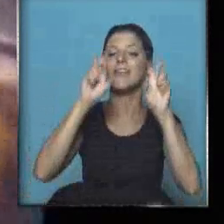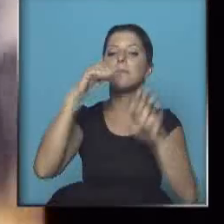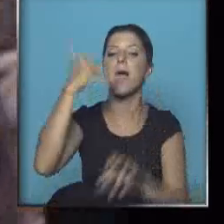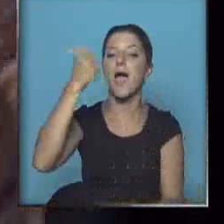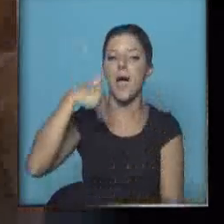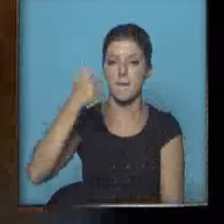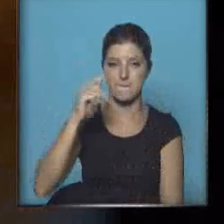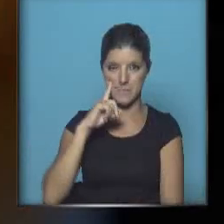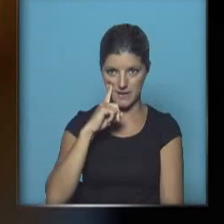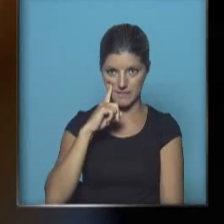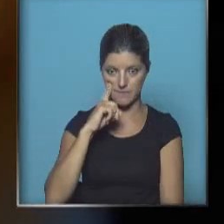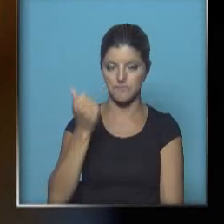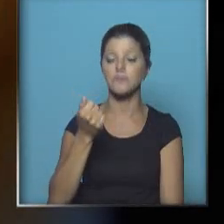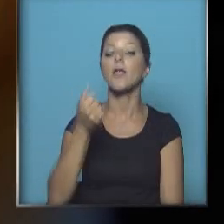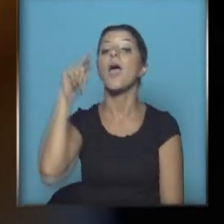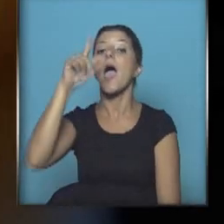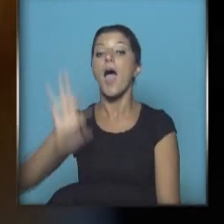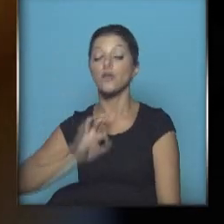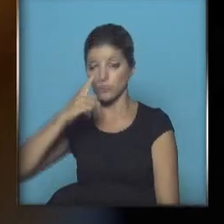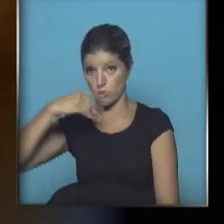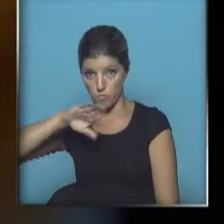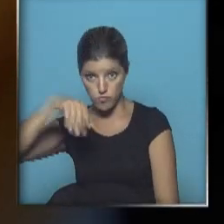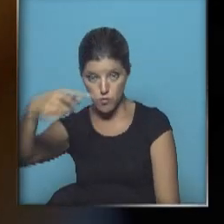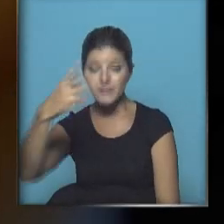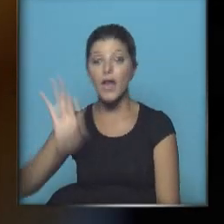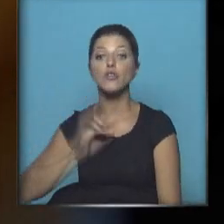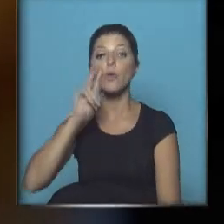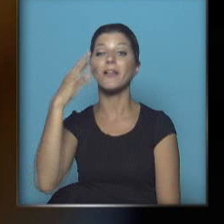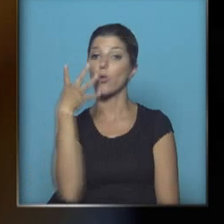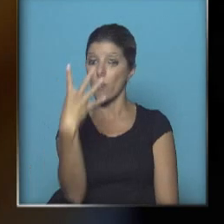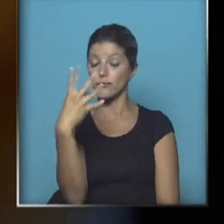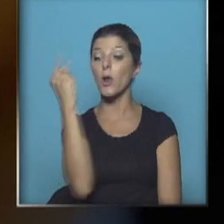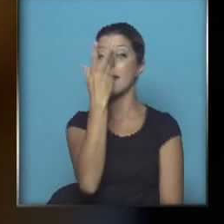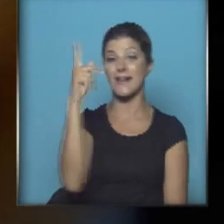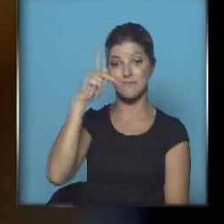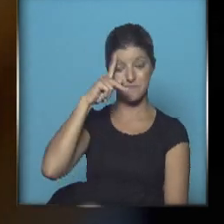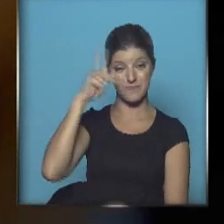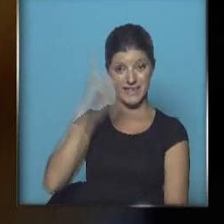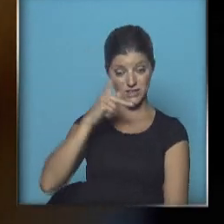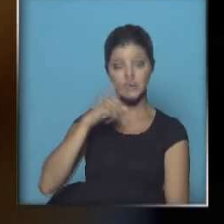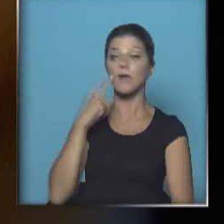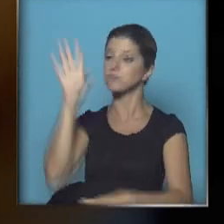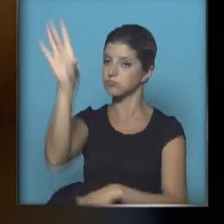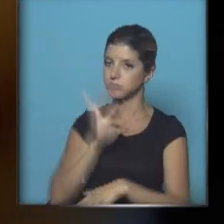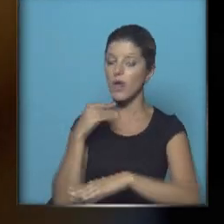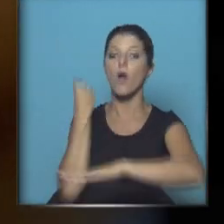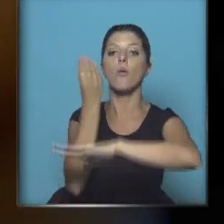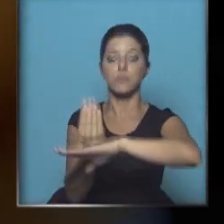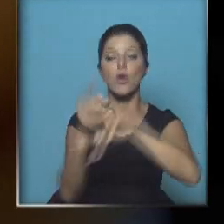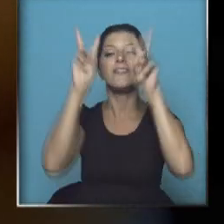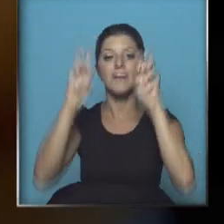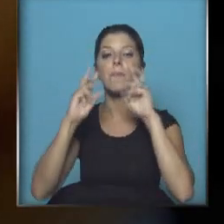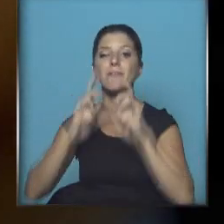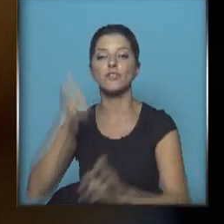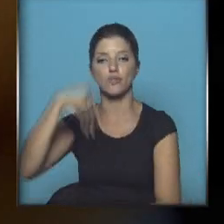AMIA. Años después, en 2004, el presidente Néstor Kirchner lo designa al frente de la causa AMIA